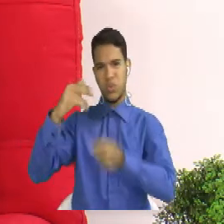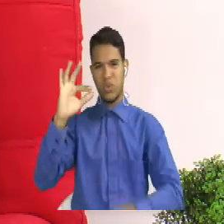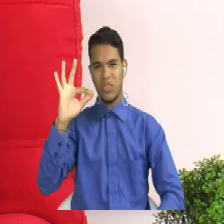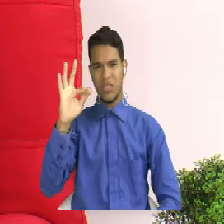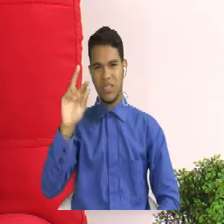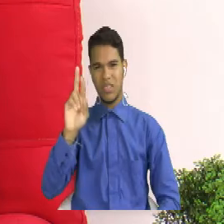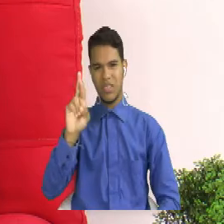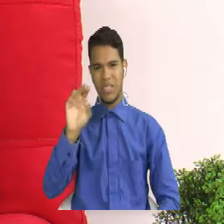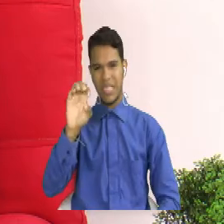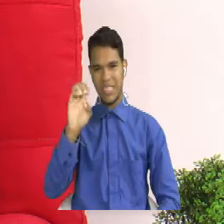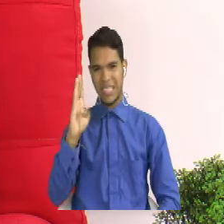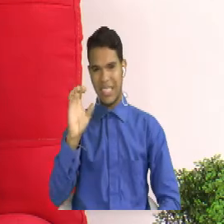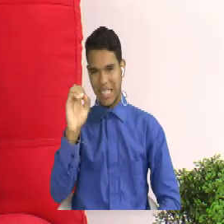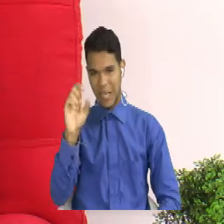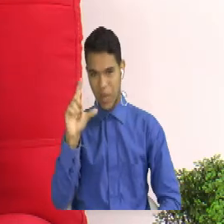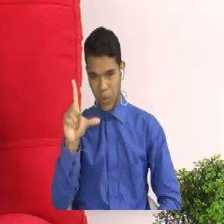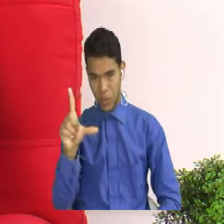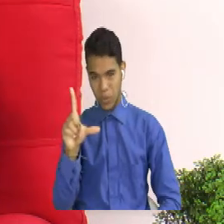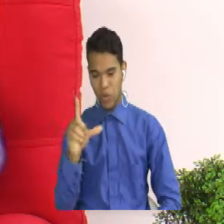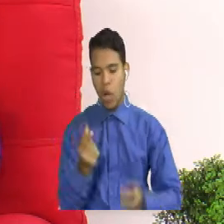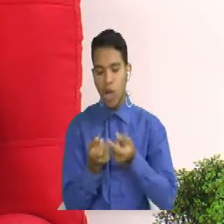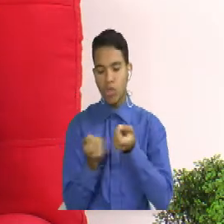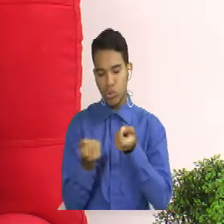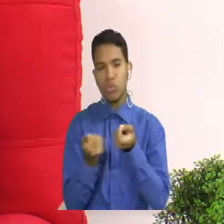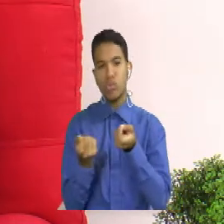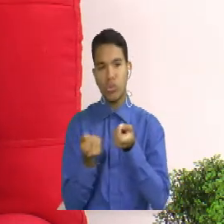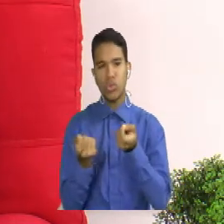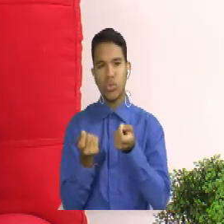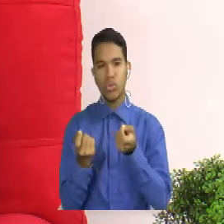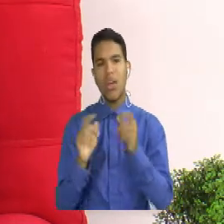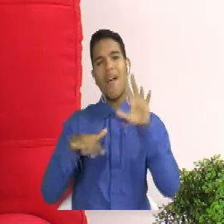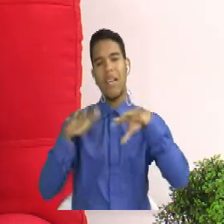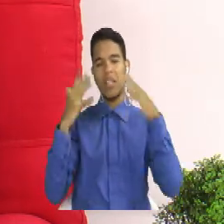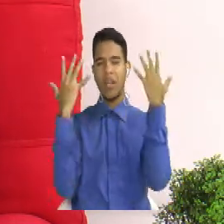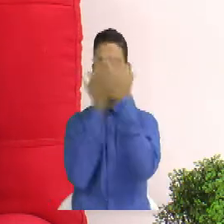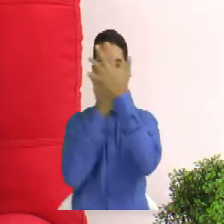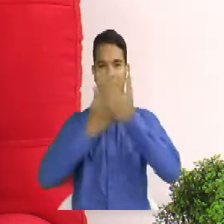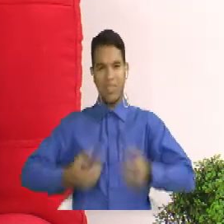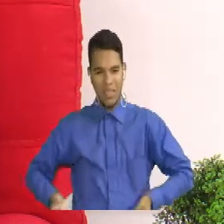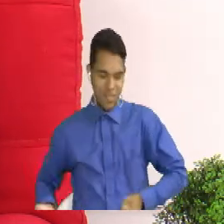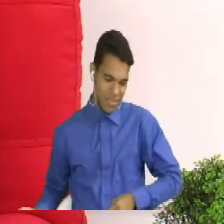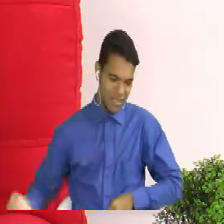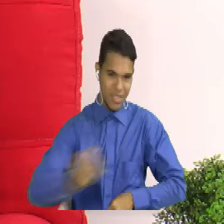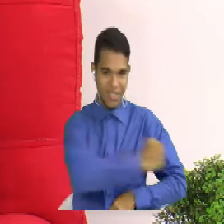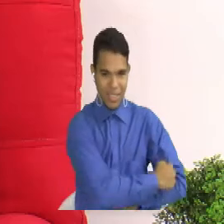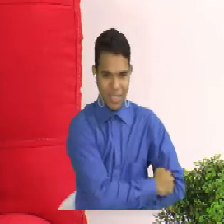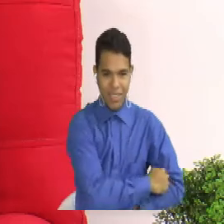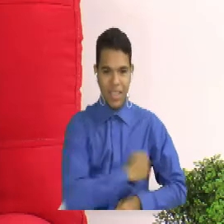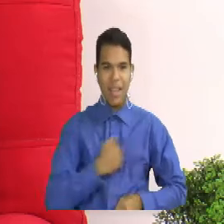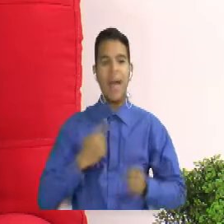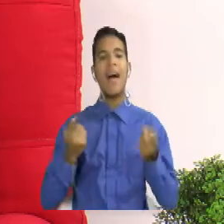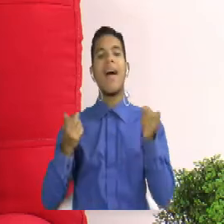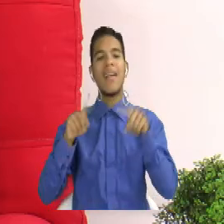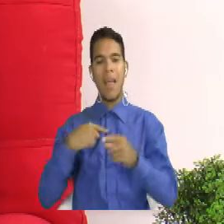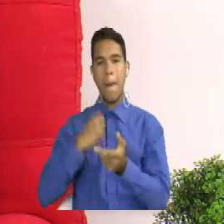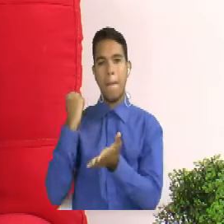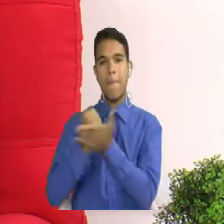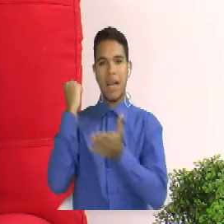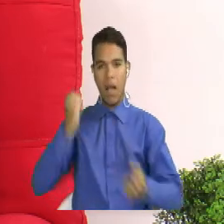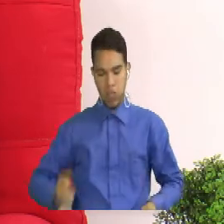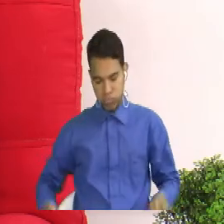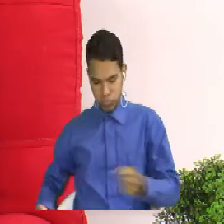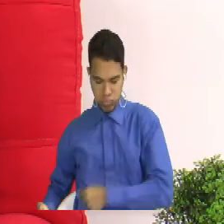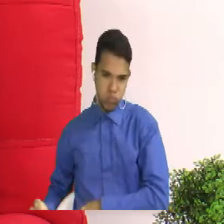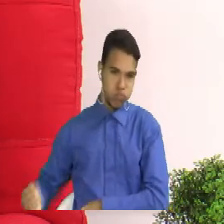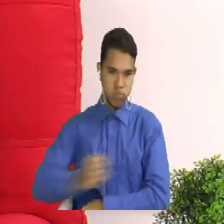¿Sí? Y ustedes se pueden confundir porque también viene una imagen de fajas, pero es que yo soy distribuidora también de una marca de fajas muy conocida en